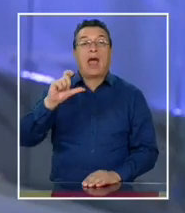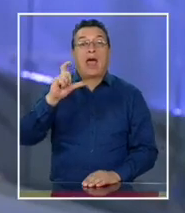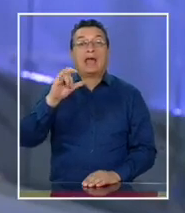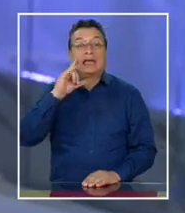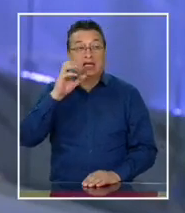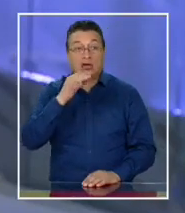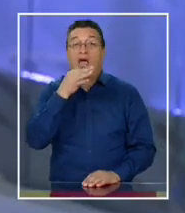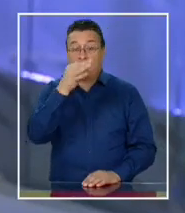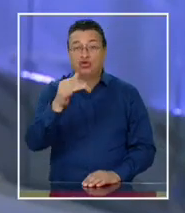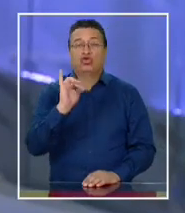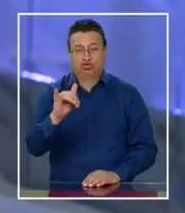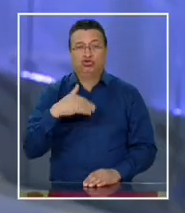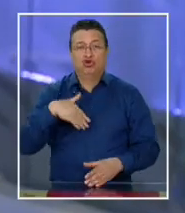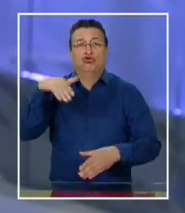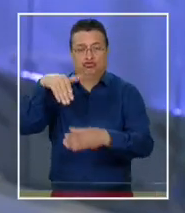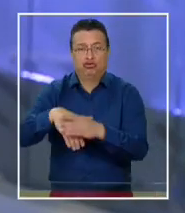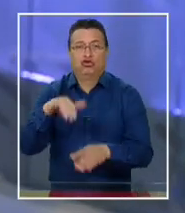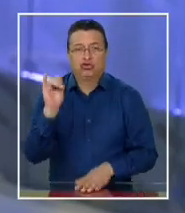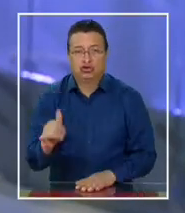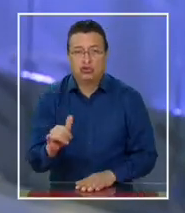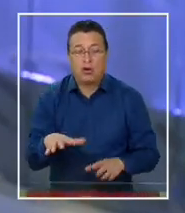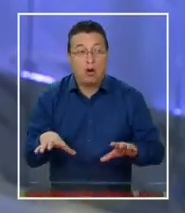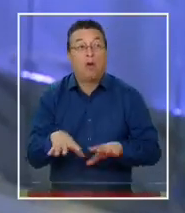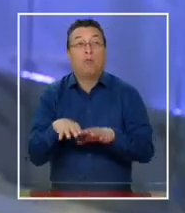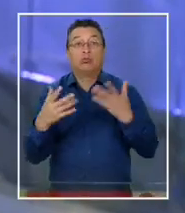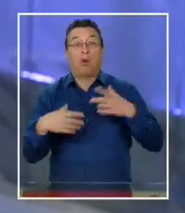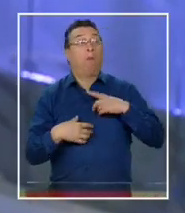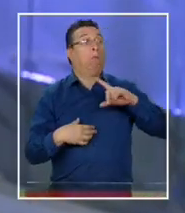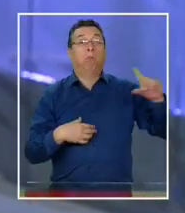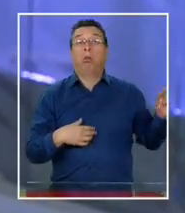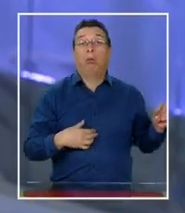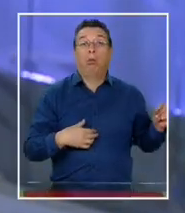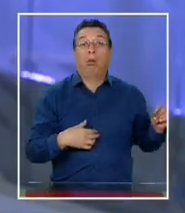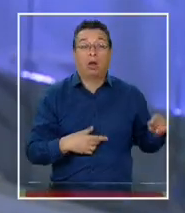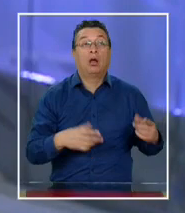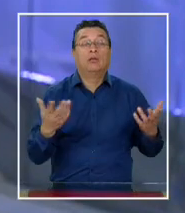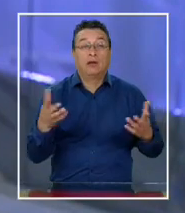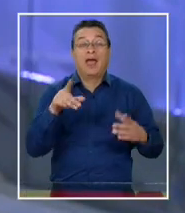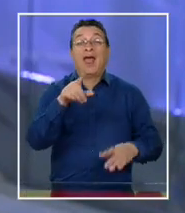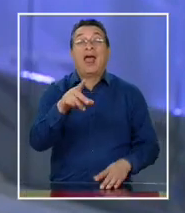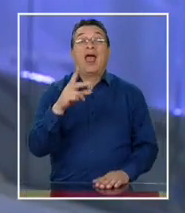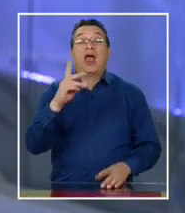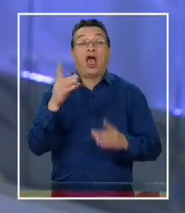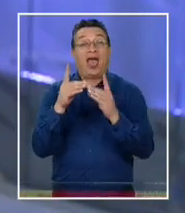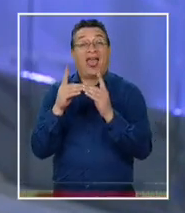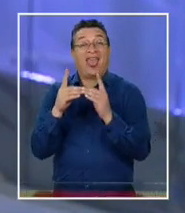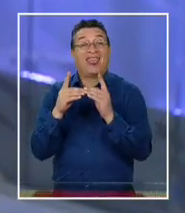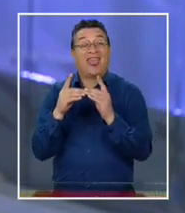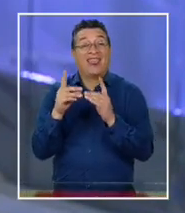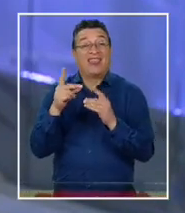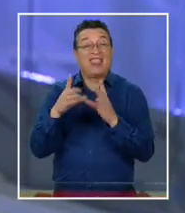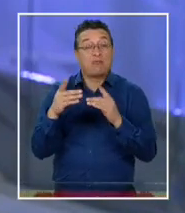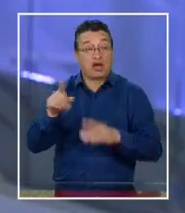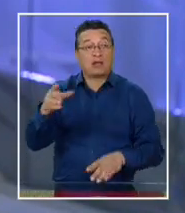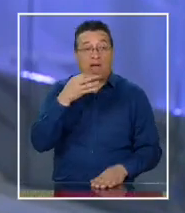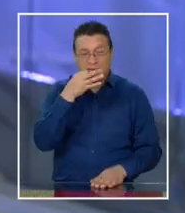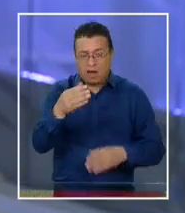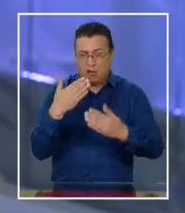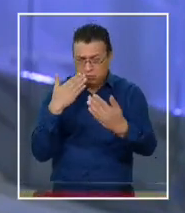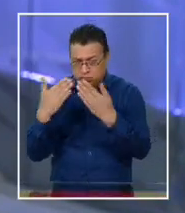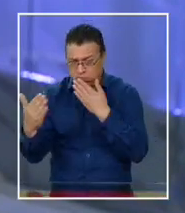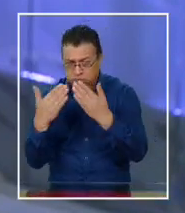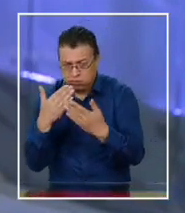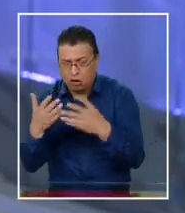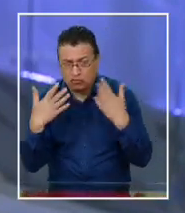dicho que votar a favor a último minuto de poner inesperada o en el mundo de los demócratas que con los que había habido muchos diálogos se habían incorporado indicaciones